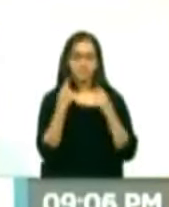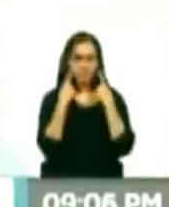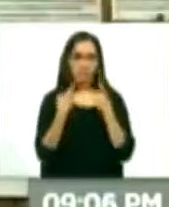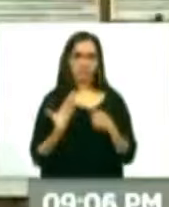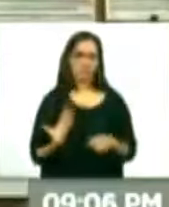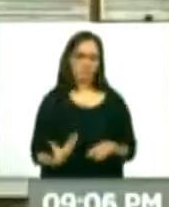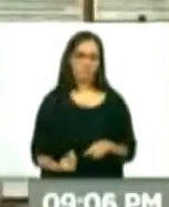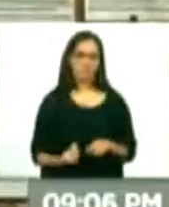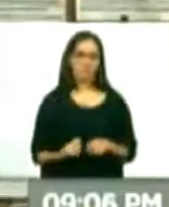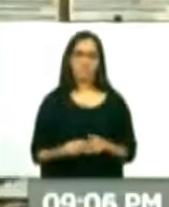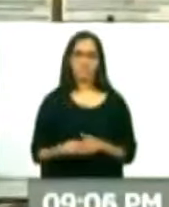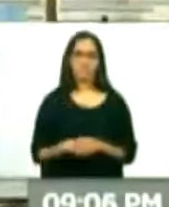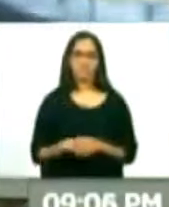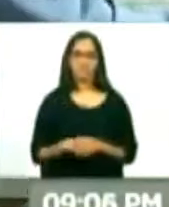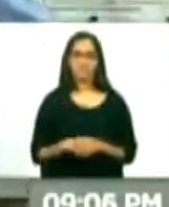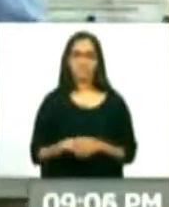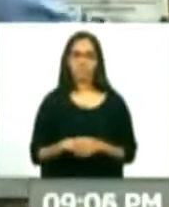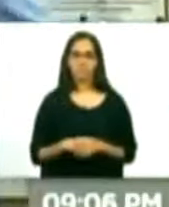defraudada.